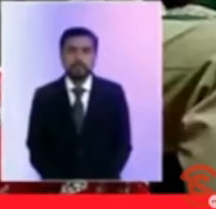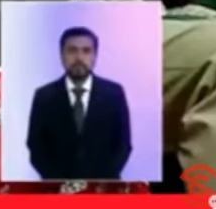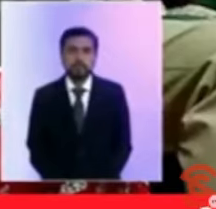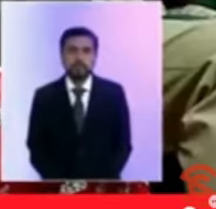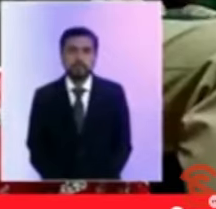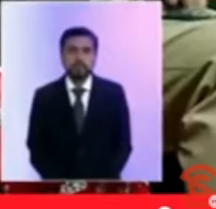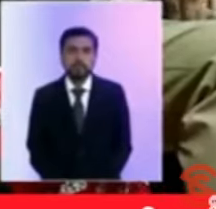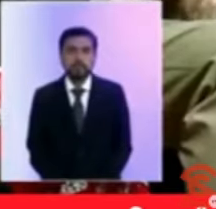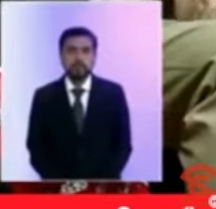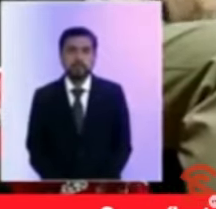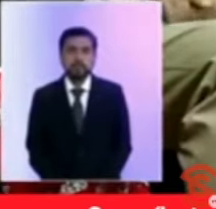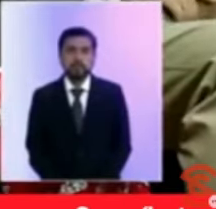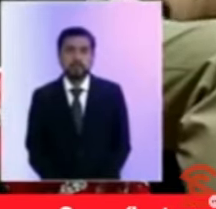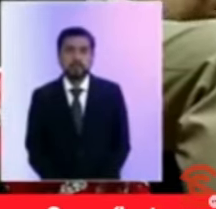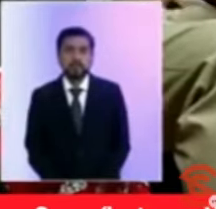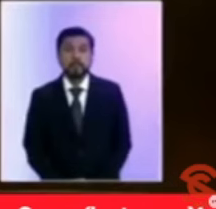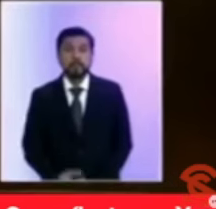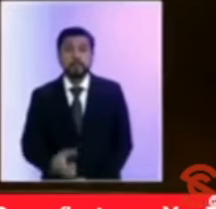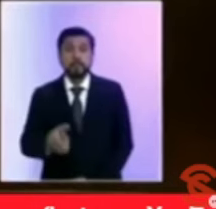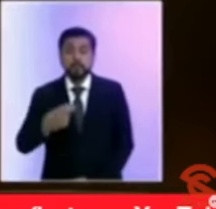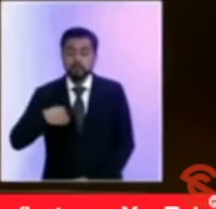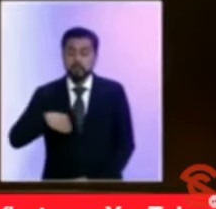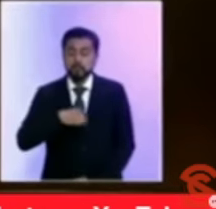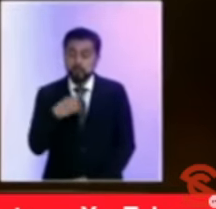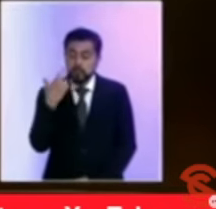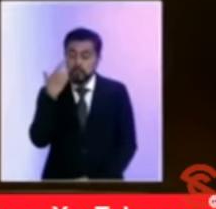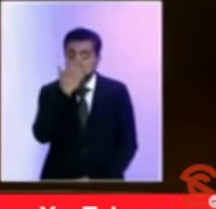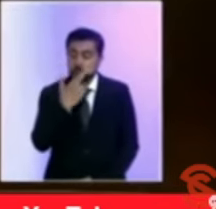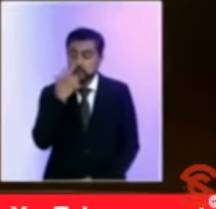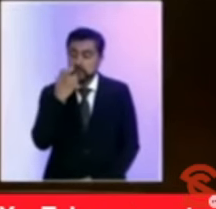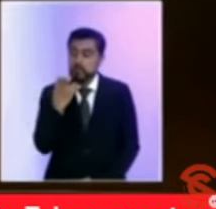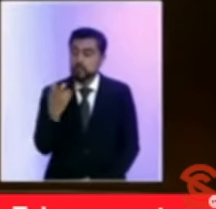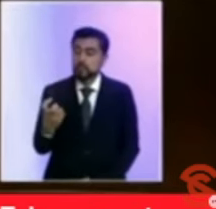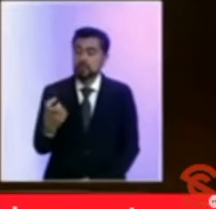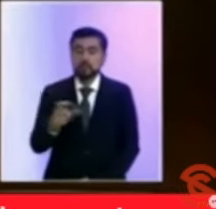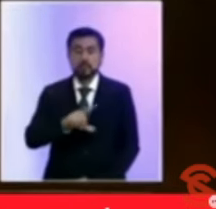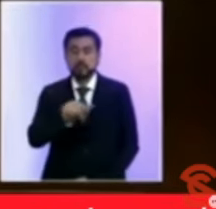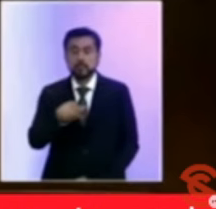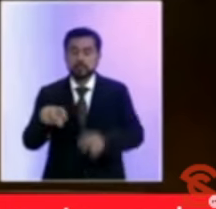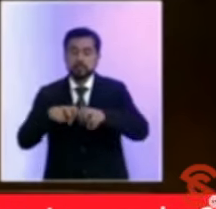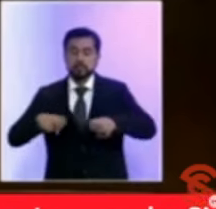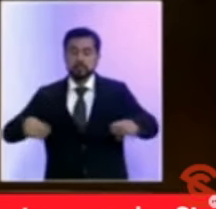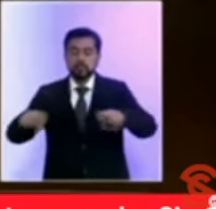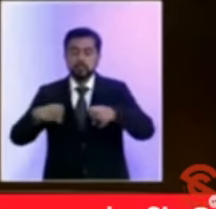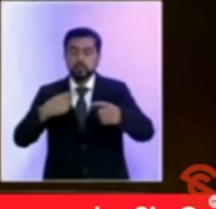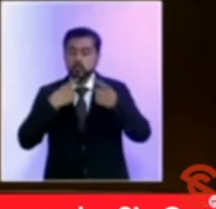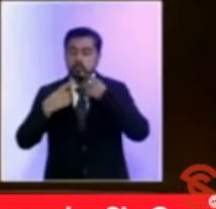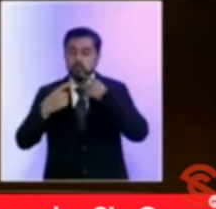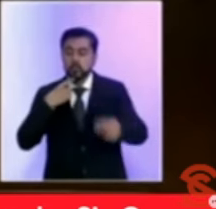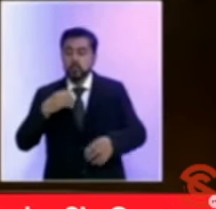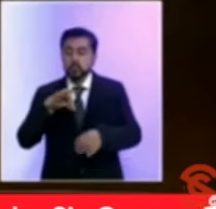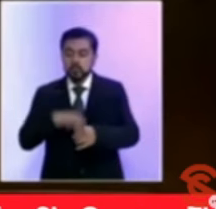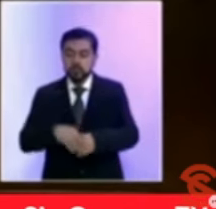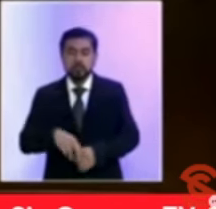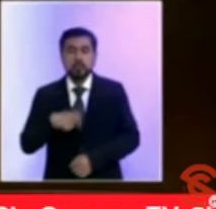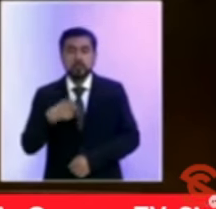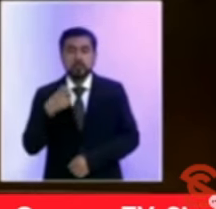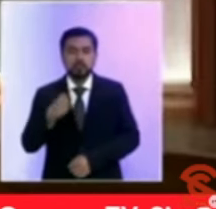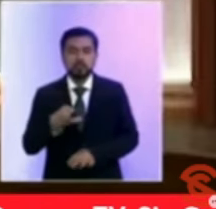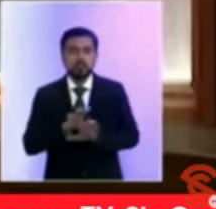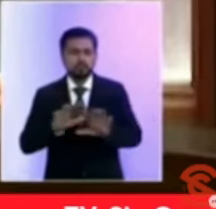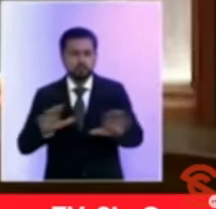y con nuestra resolución por unanimidad se refrenda jurídicamente